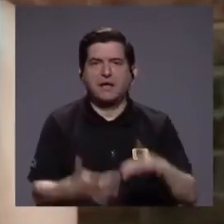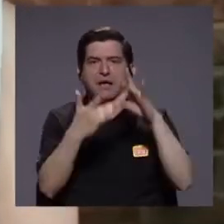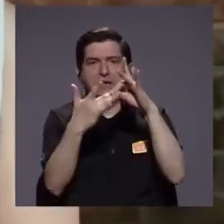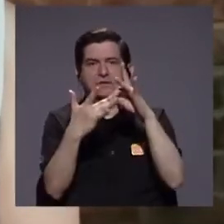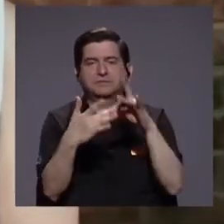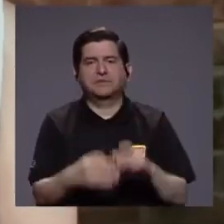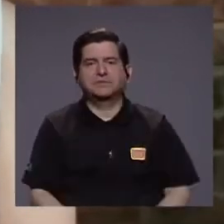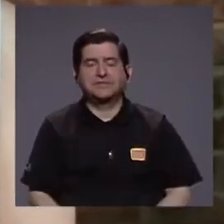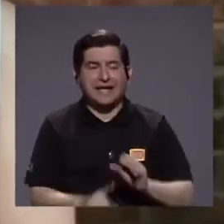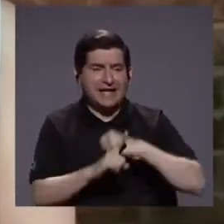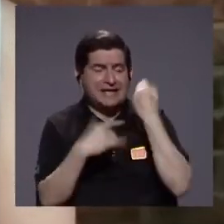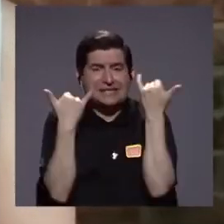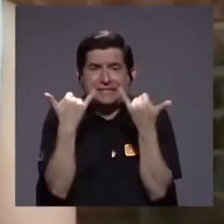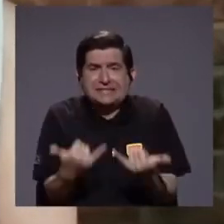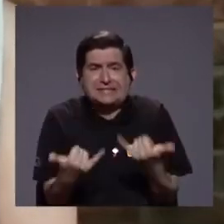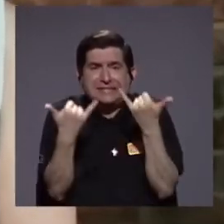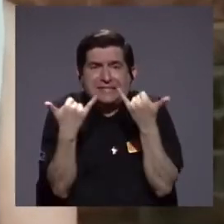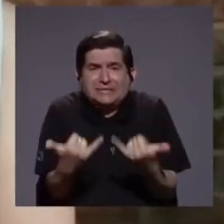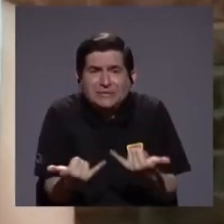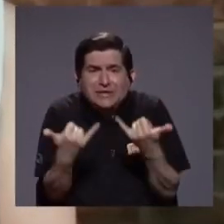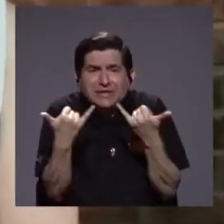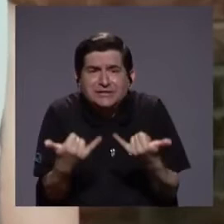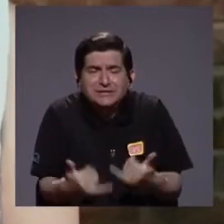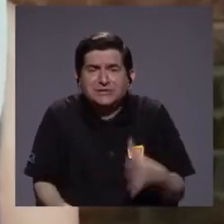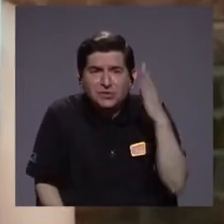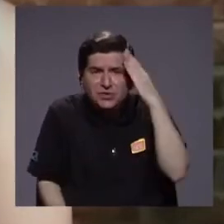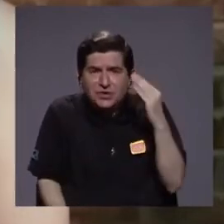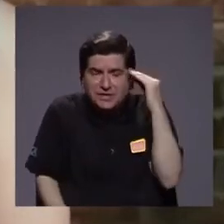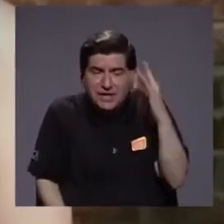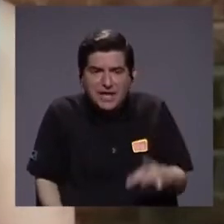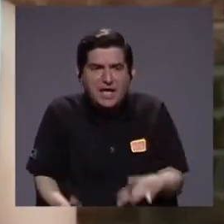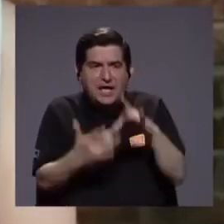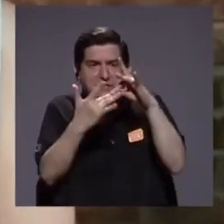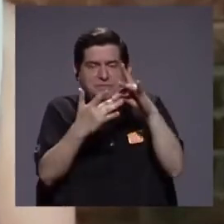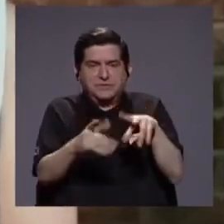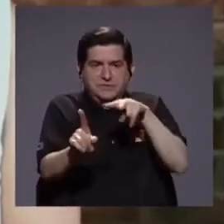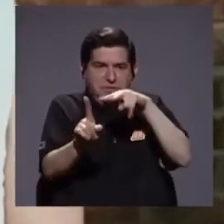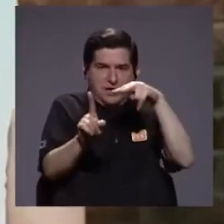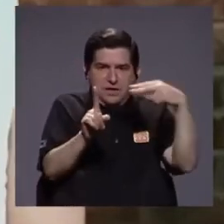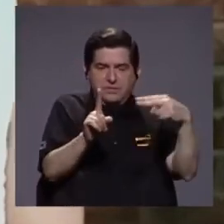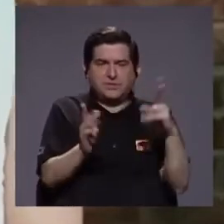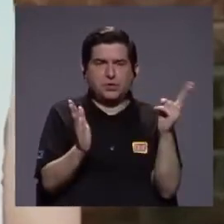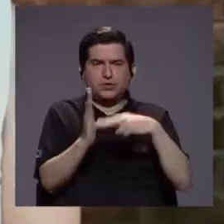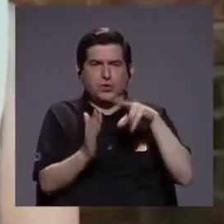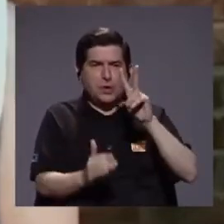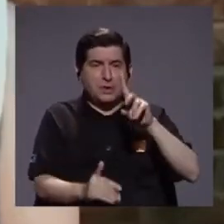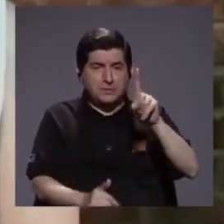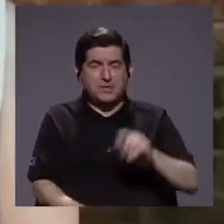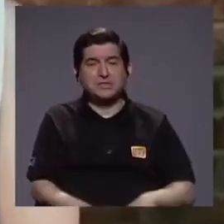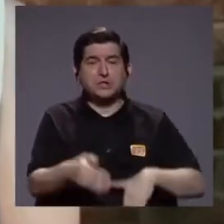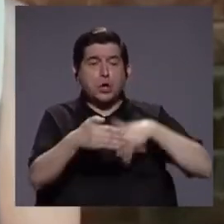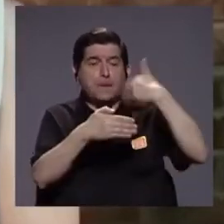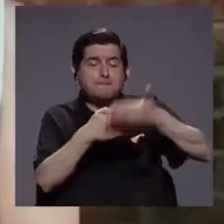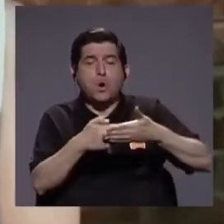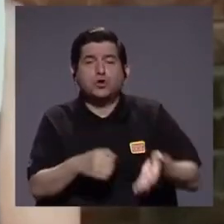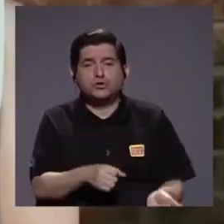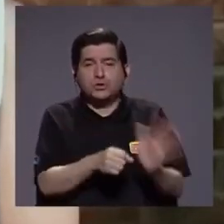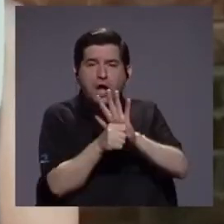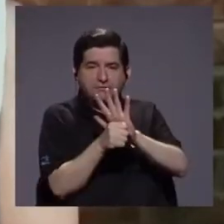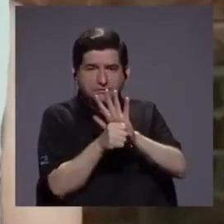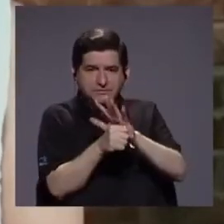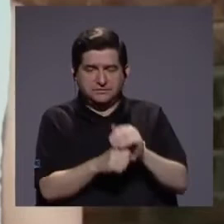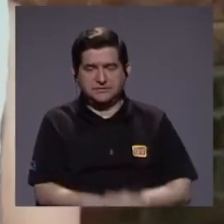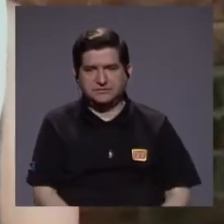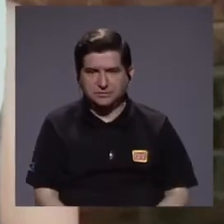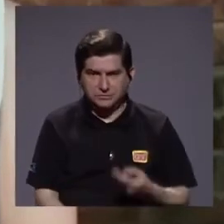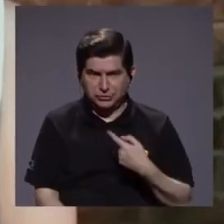en esta coyuntura que estamos viviendo y sobre todo con una visión 2021 post-COVID. De esa manera,